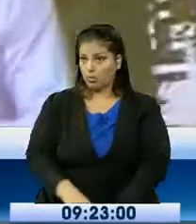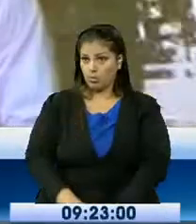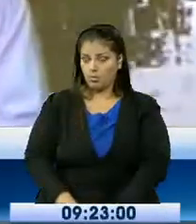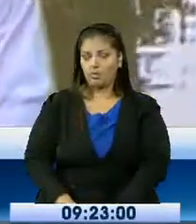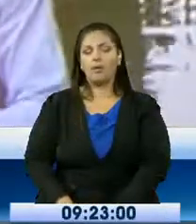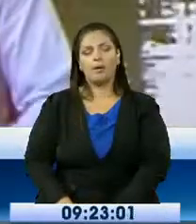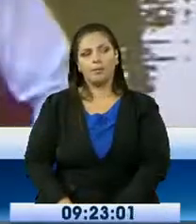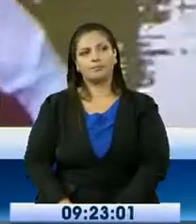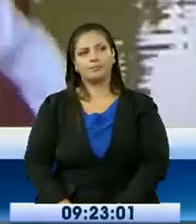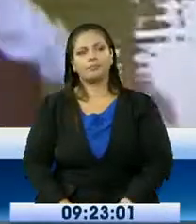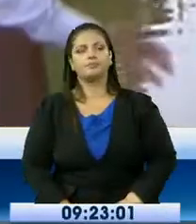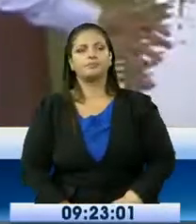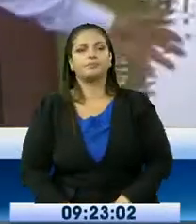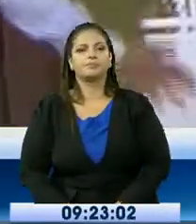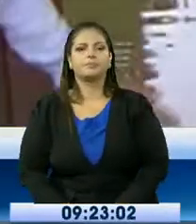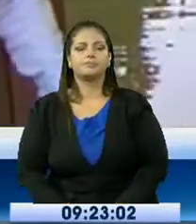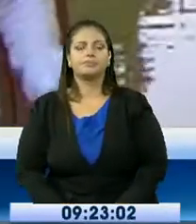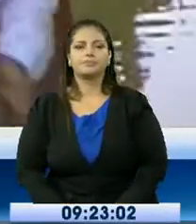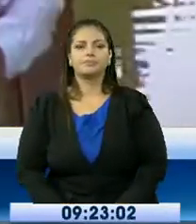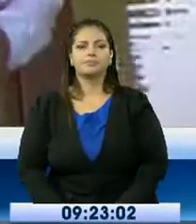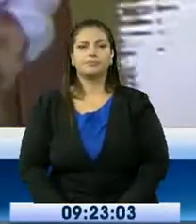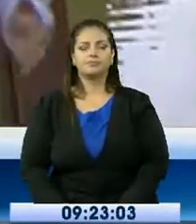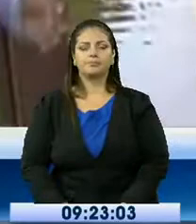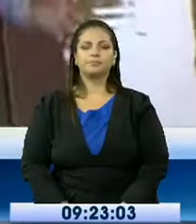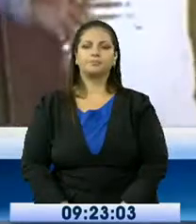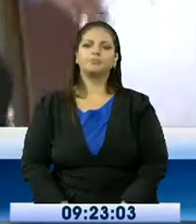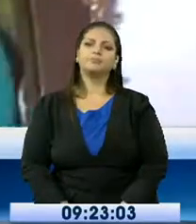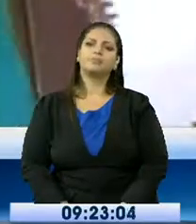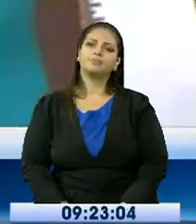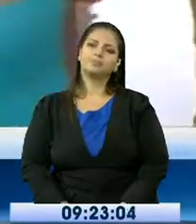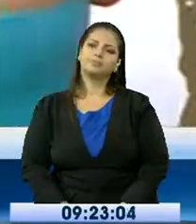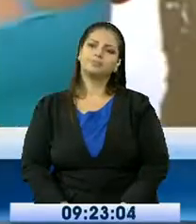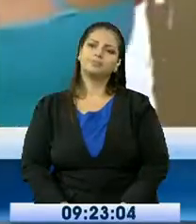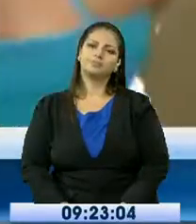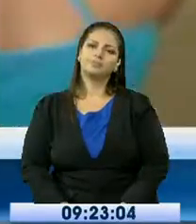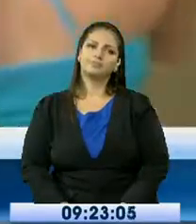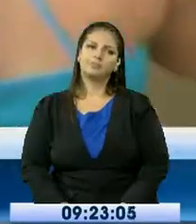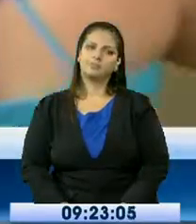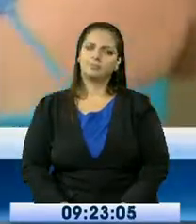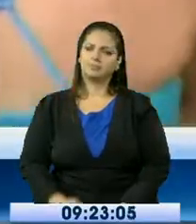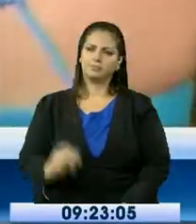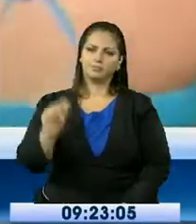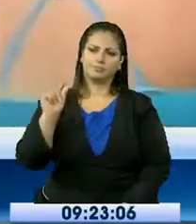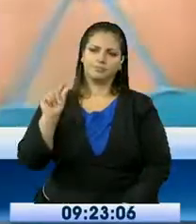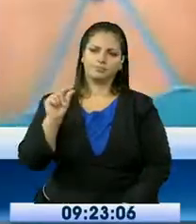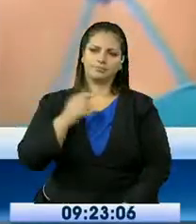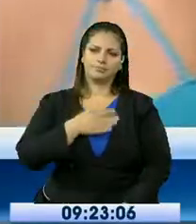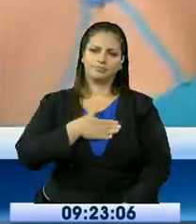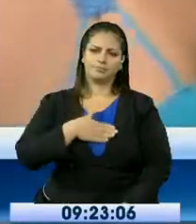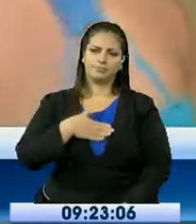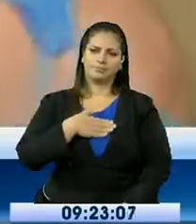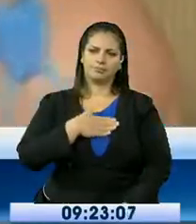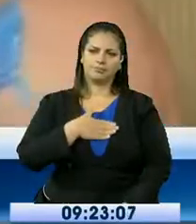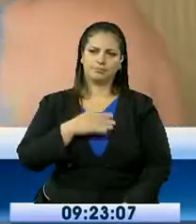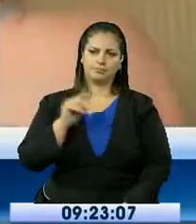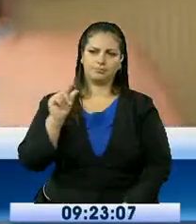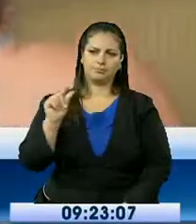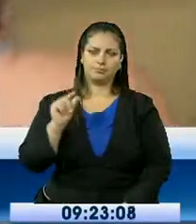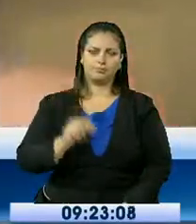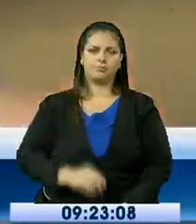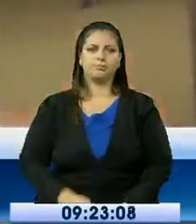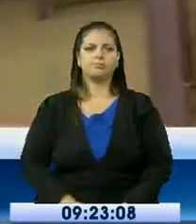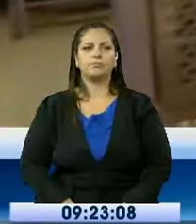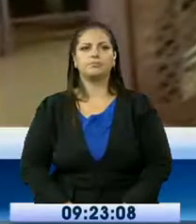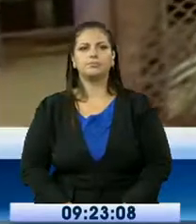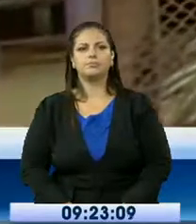Pero, veamos, antes de que ingrese, un momento. En este domicilio, acá,